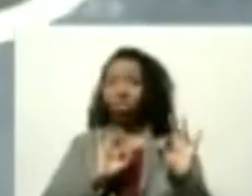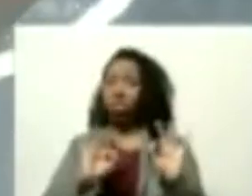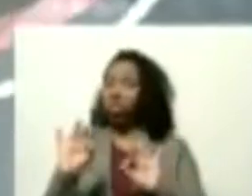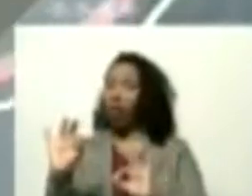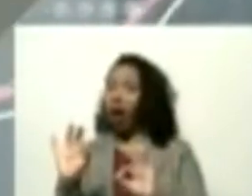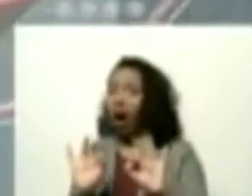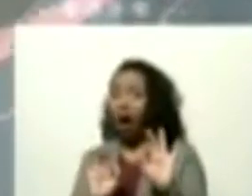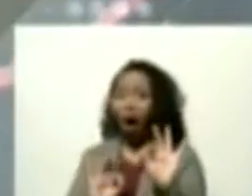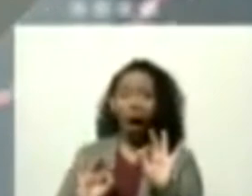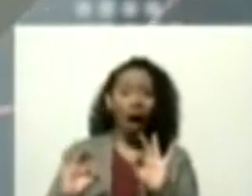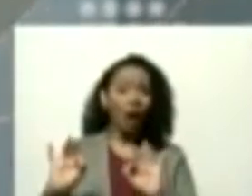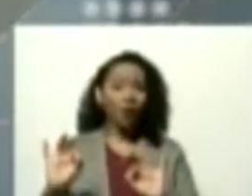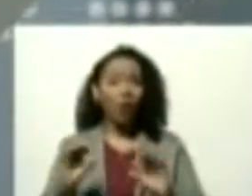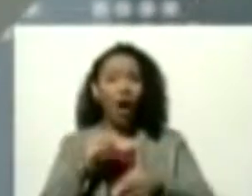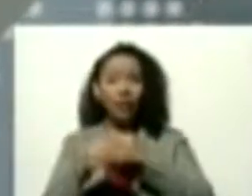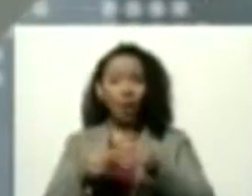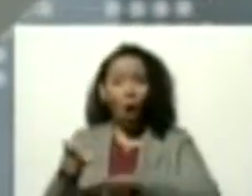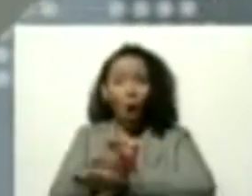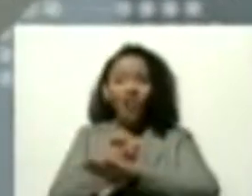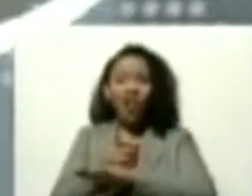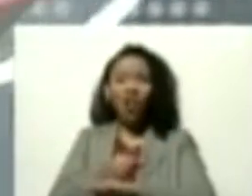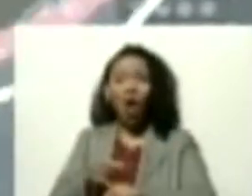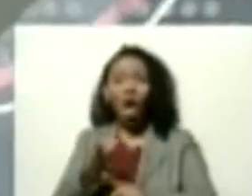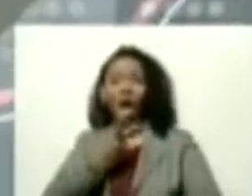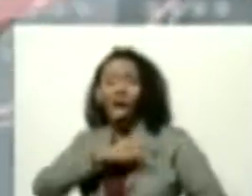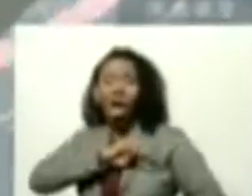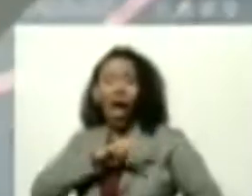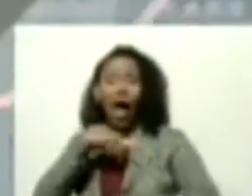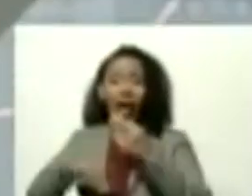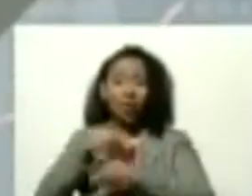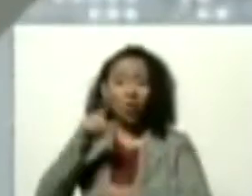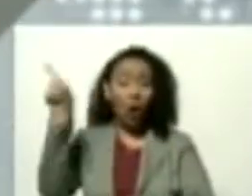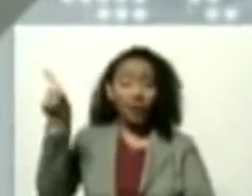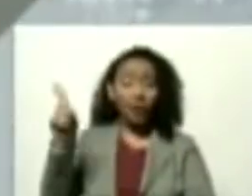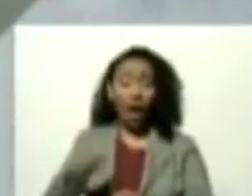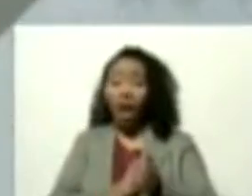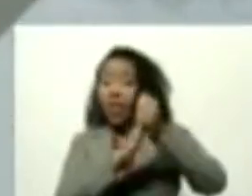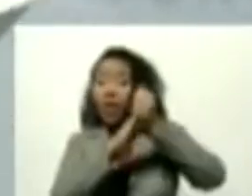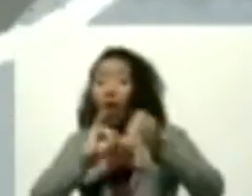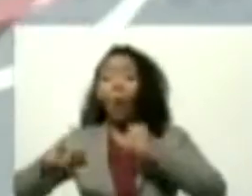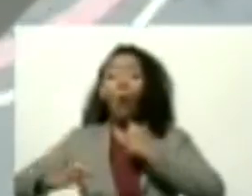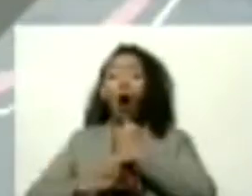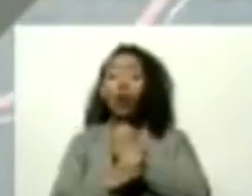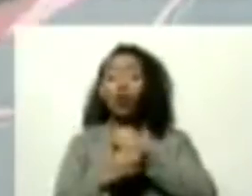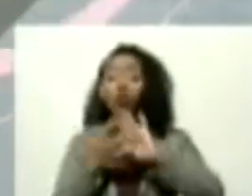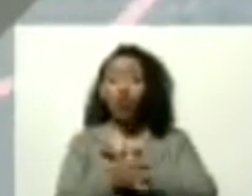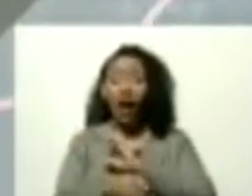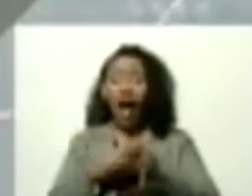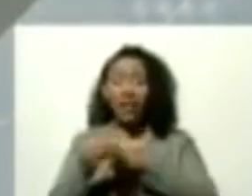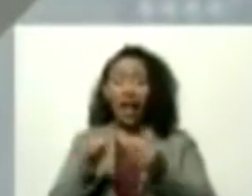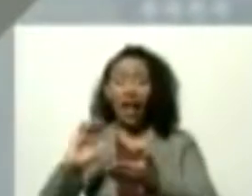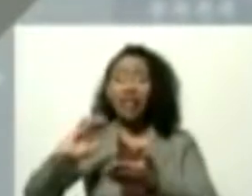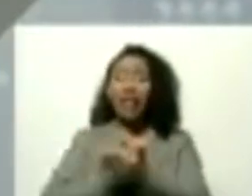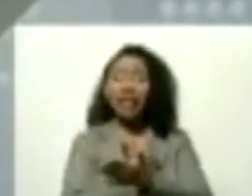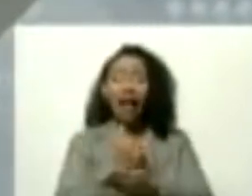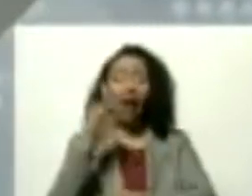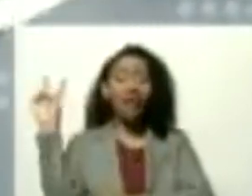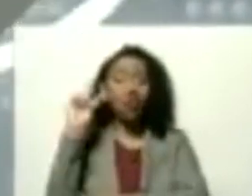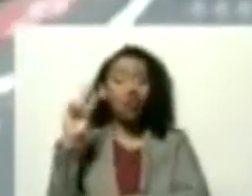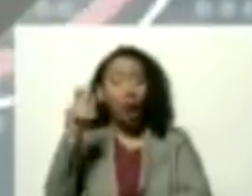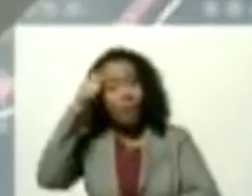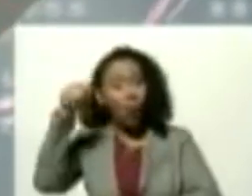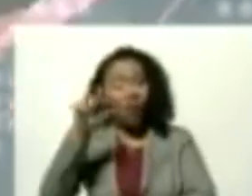un supuesto gobierno ficticio encabezado por el criminal Juan Guaidó ha sido para desapoderar a Venezuela y al